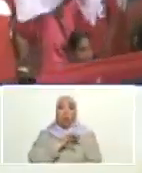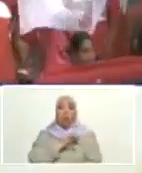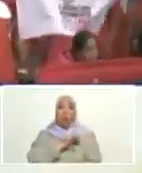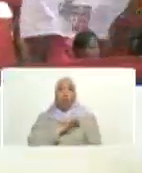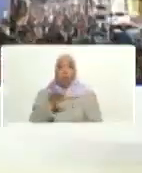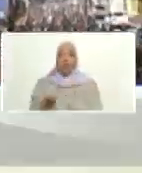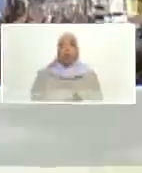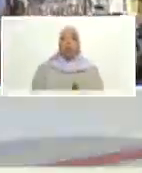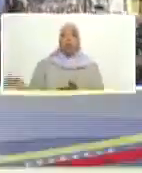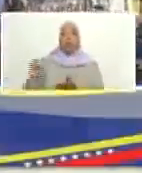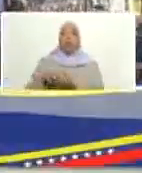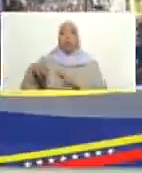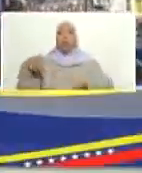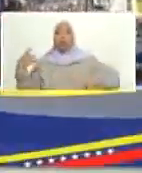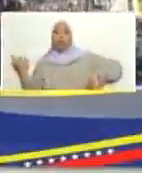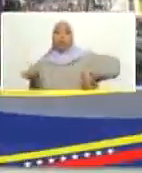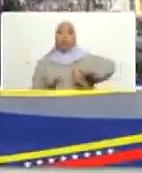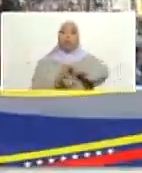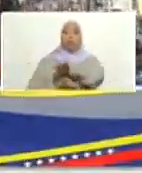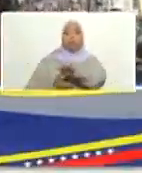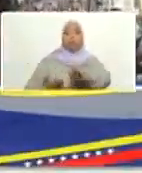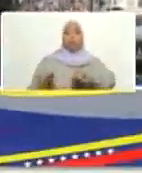volvían las guarimbas.